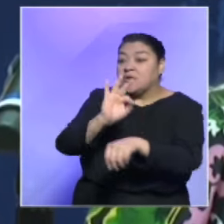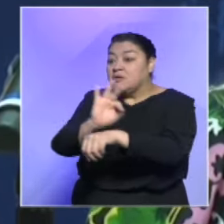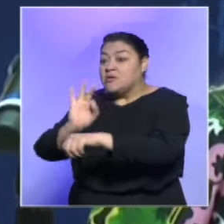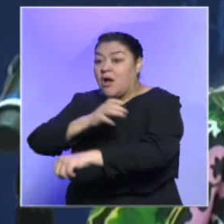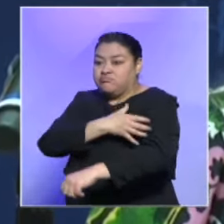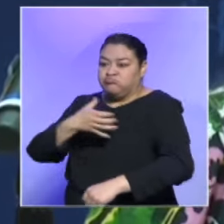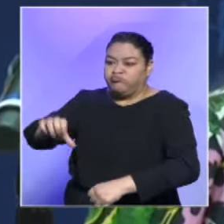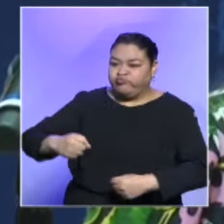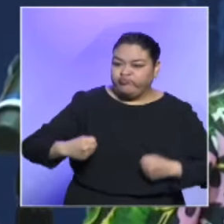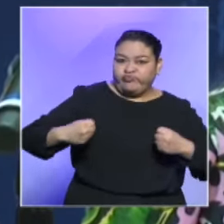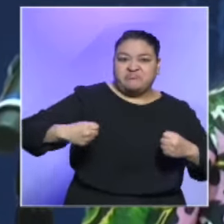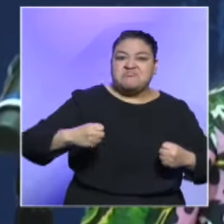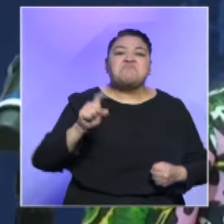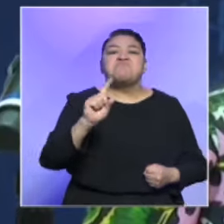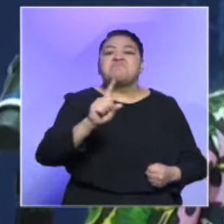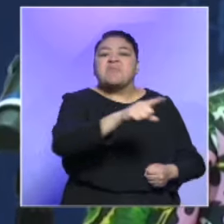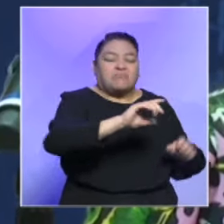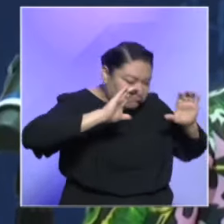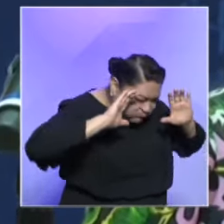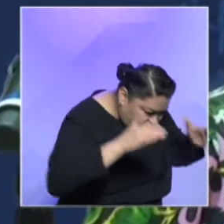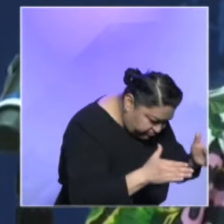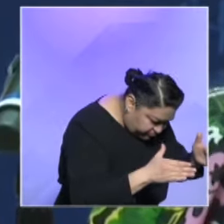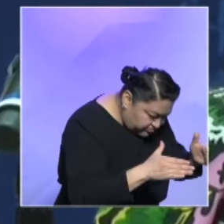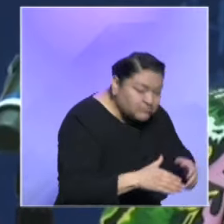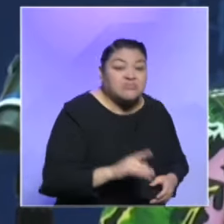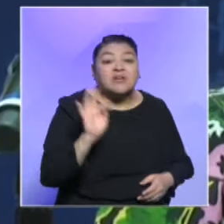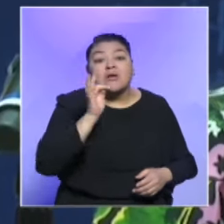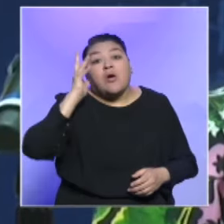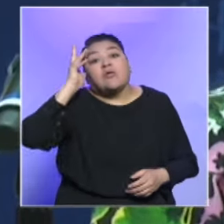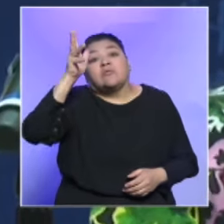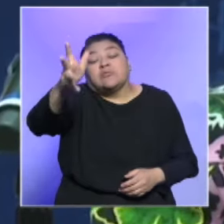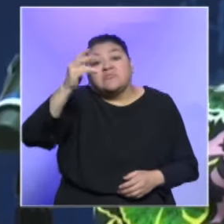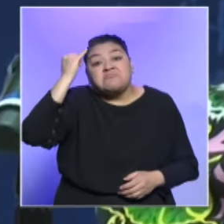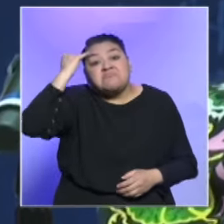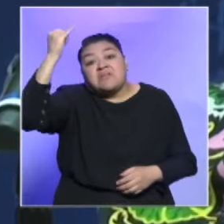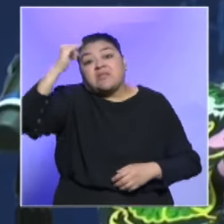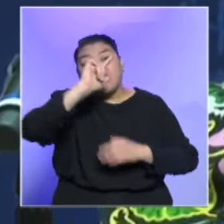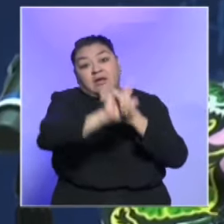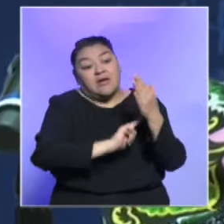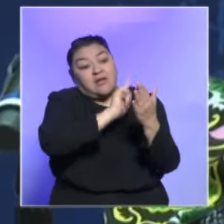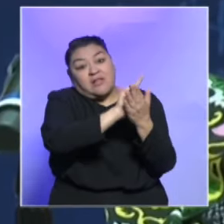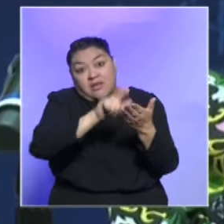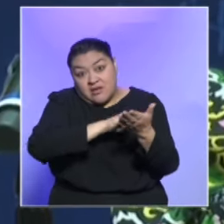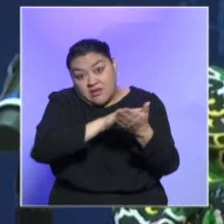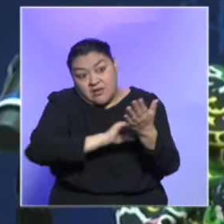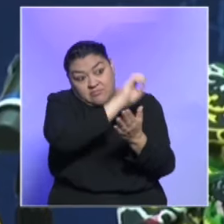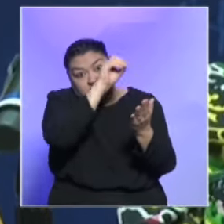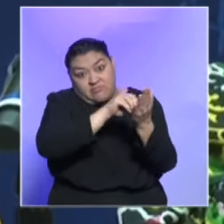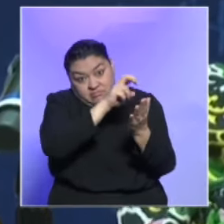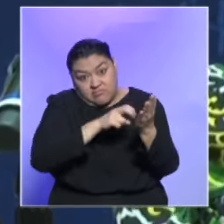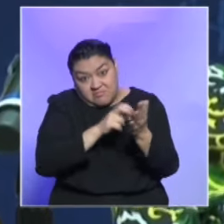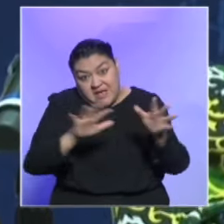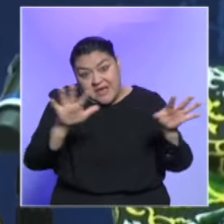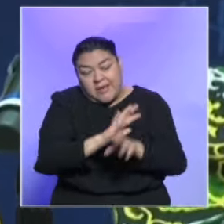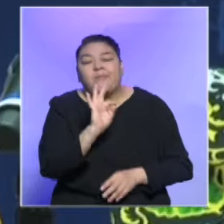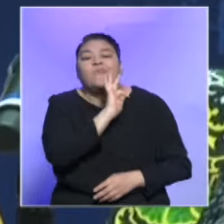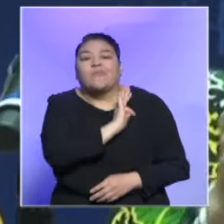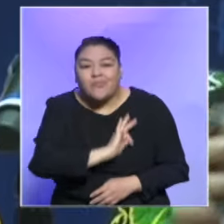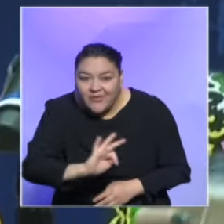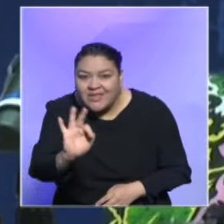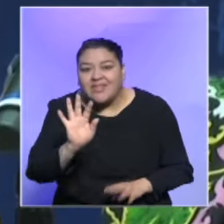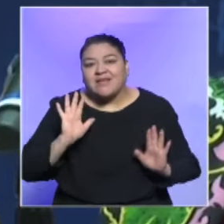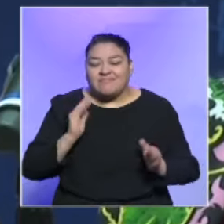ciudadano. Este es el momento quizá para que en algún momento llegue a haber una buena reforma electoral. Siempre es un buen momento para una buena reforma electoral y